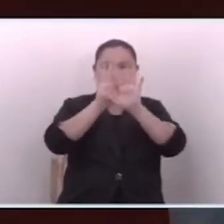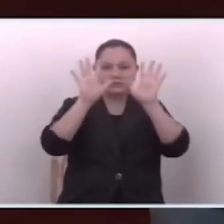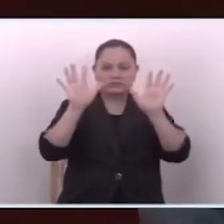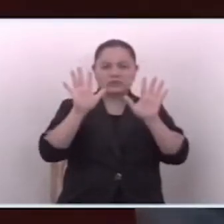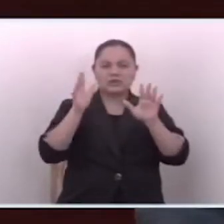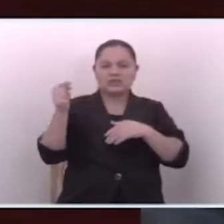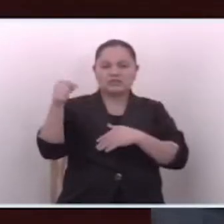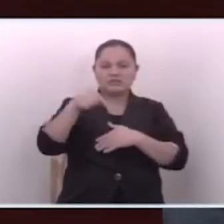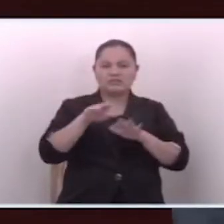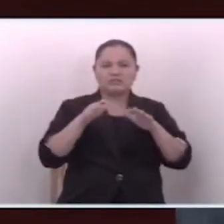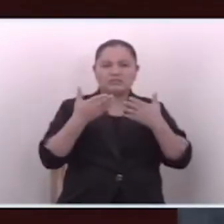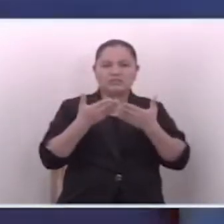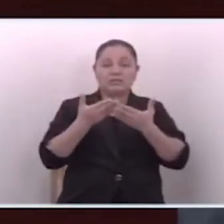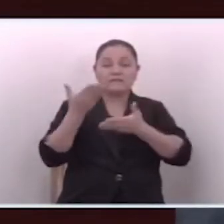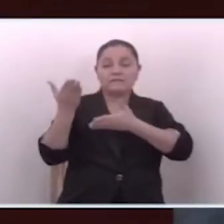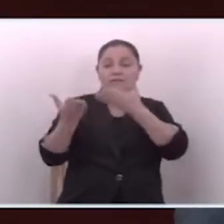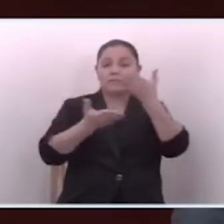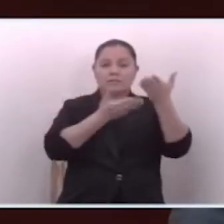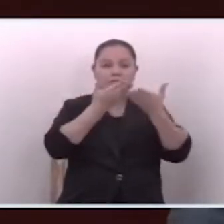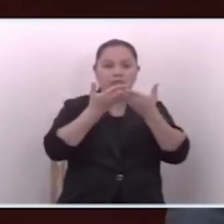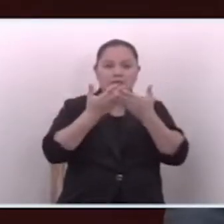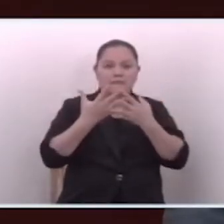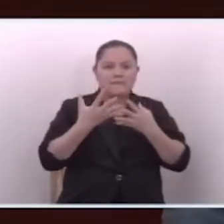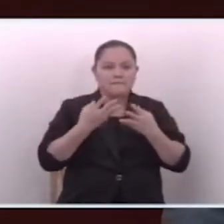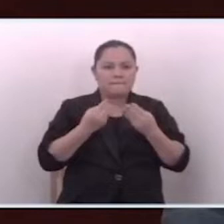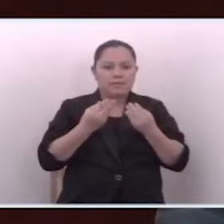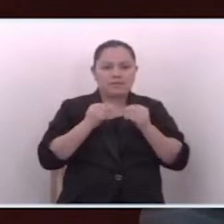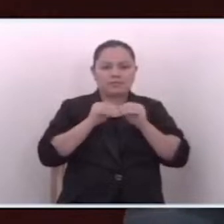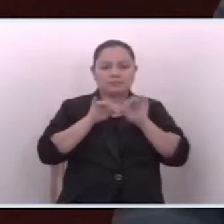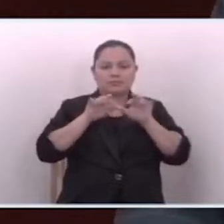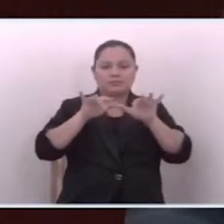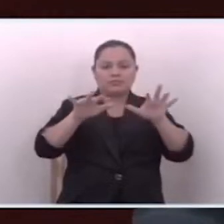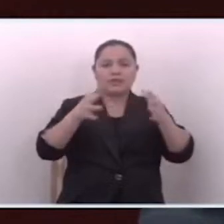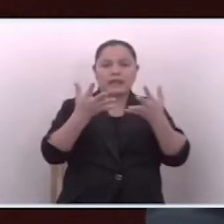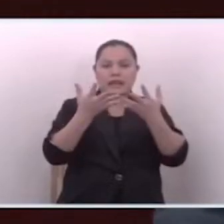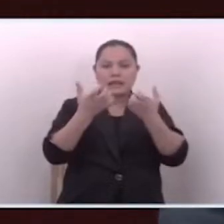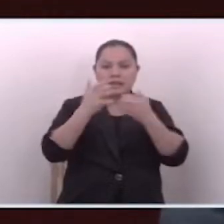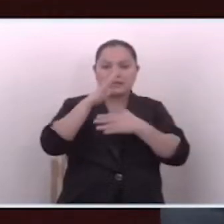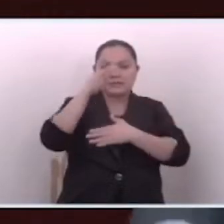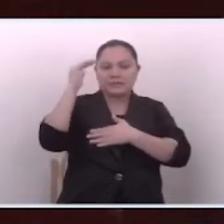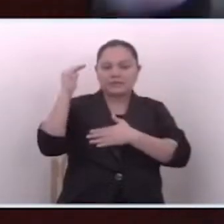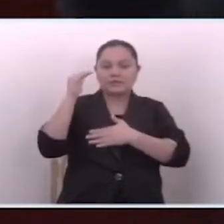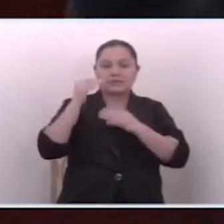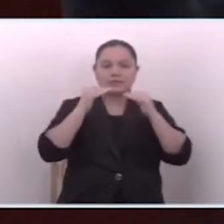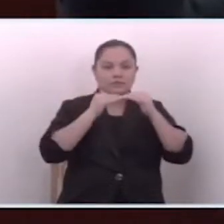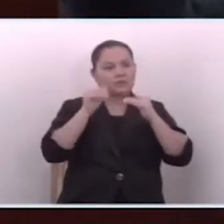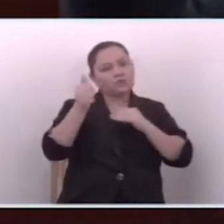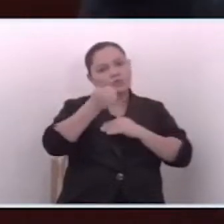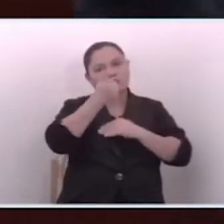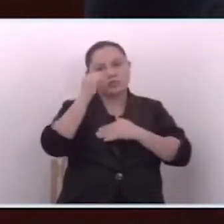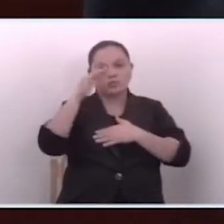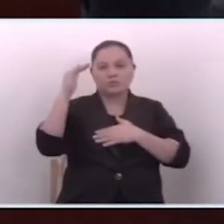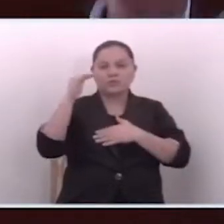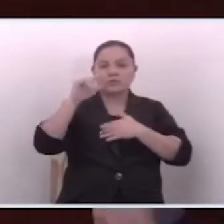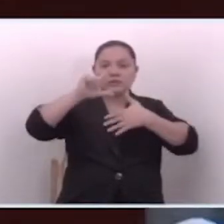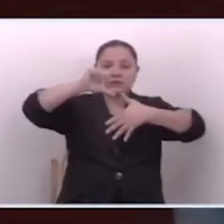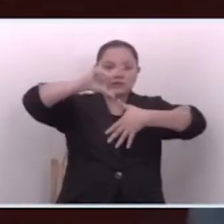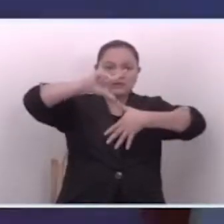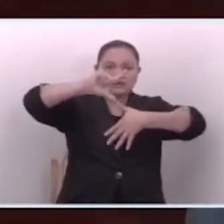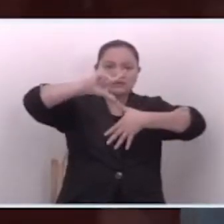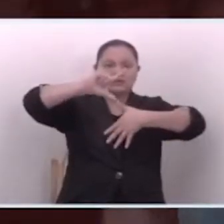lo que vienen a vender es la zozobra y lo que quieren que este país, al igual que muchos países de América